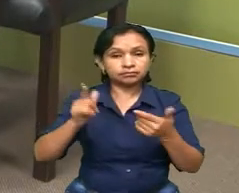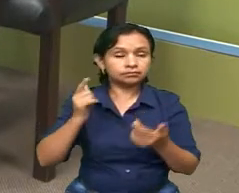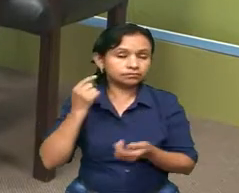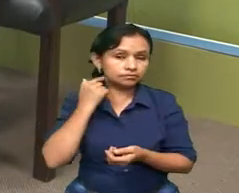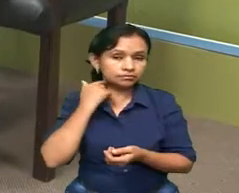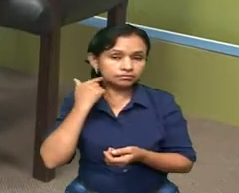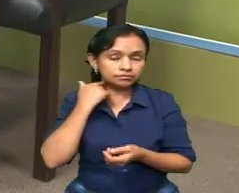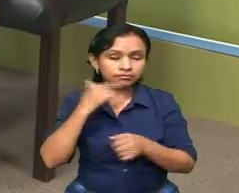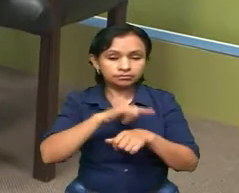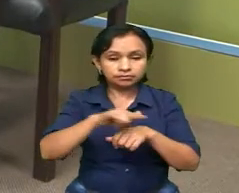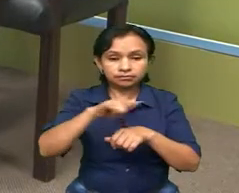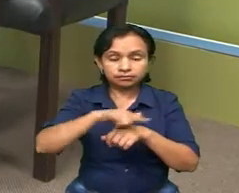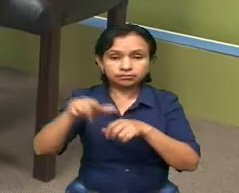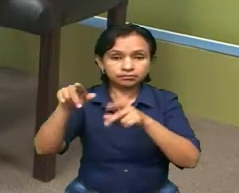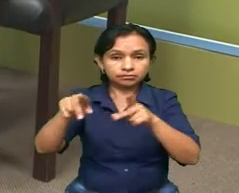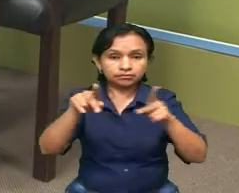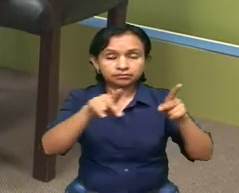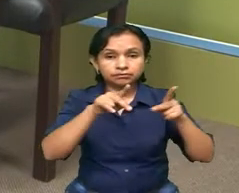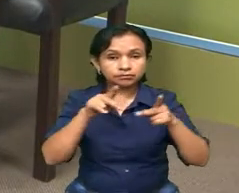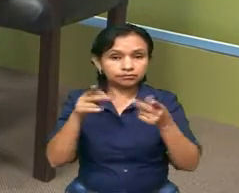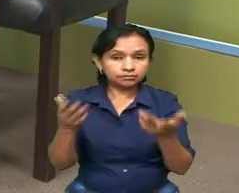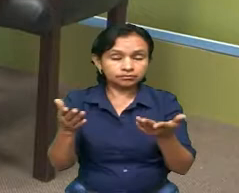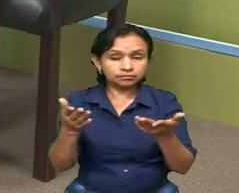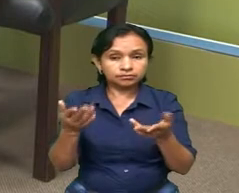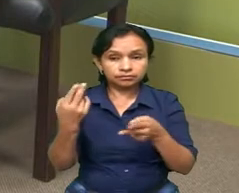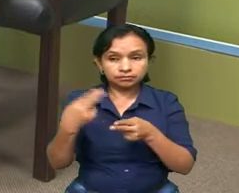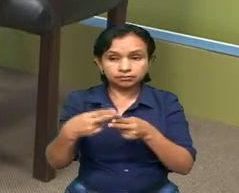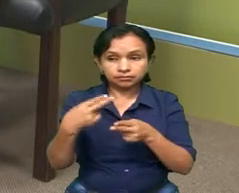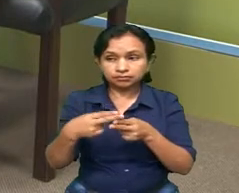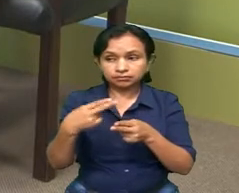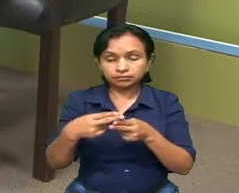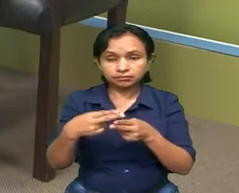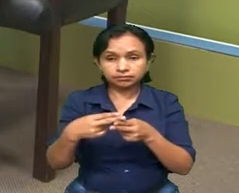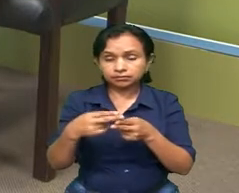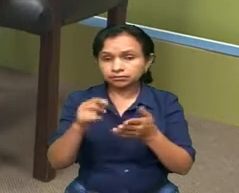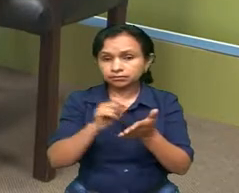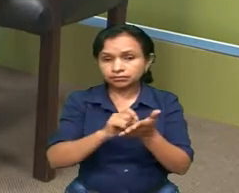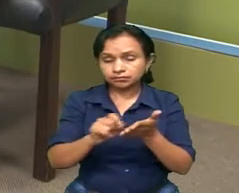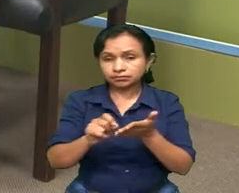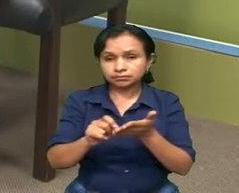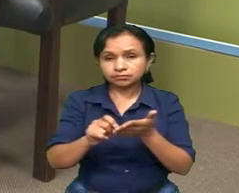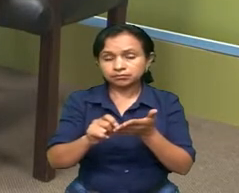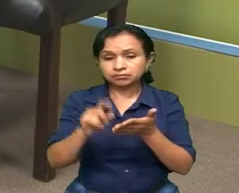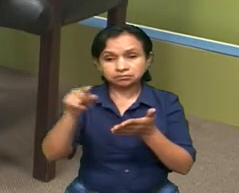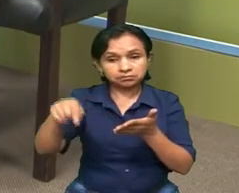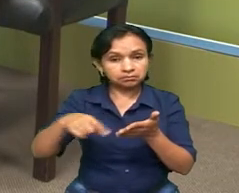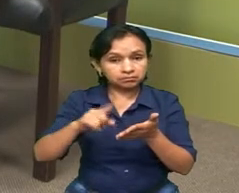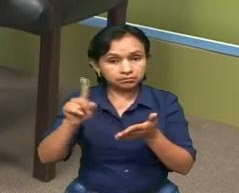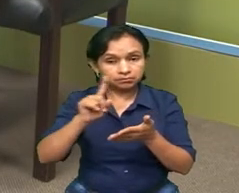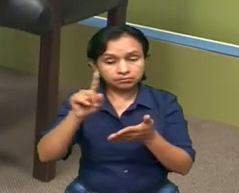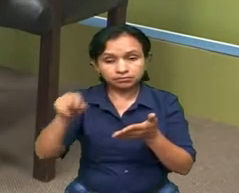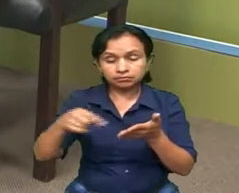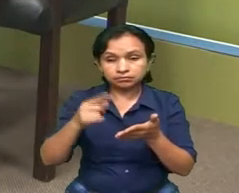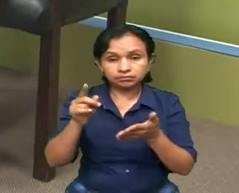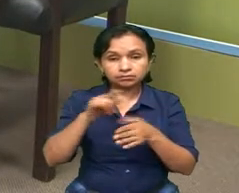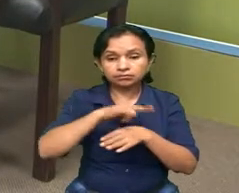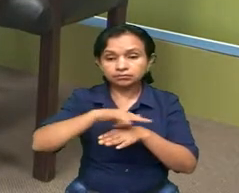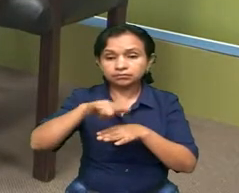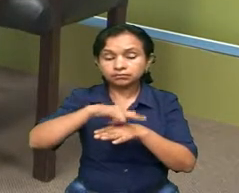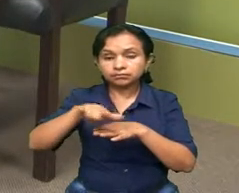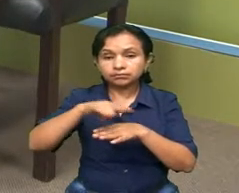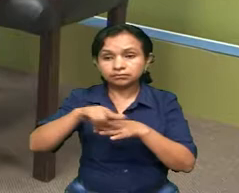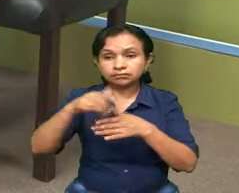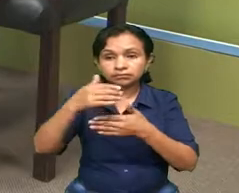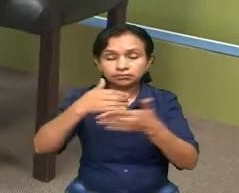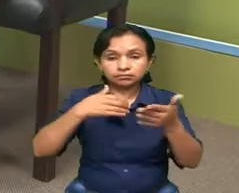se van a buscar a los pacientes, se anotan como siempre si está ausente y se va a buscar, se busca el expediente,